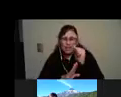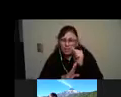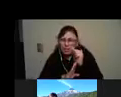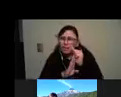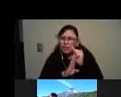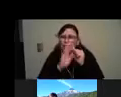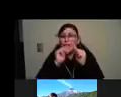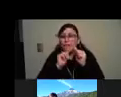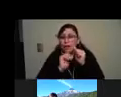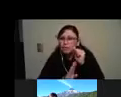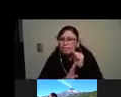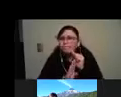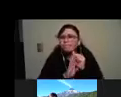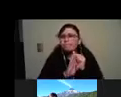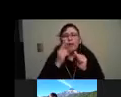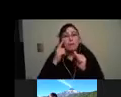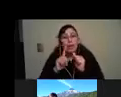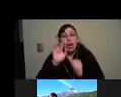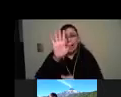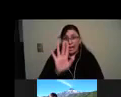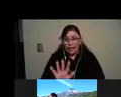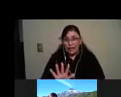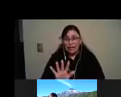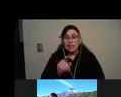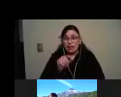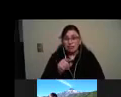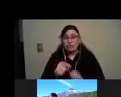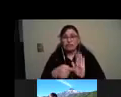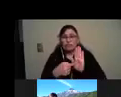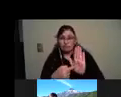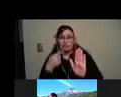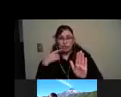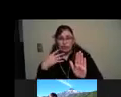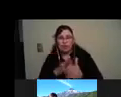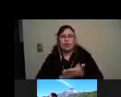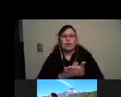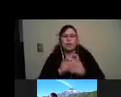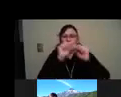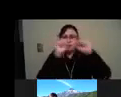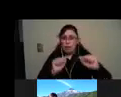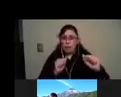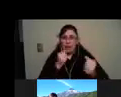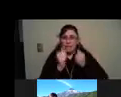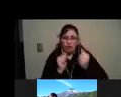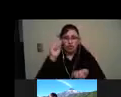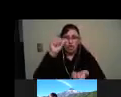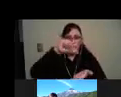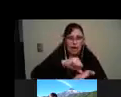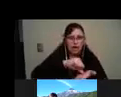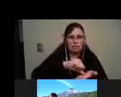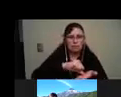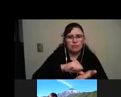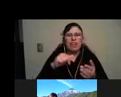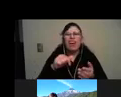algunas características que son importantes destacar ahora. Primero, el sistema nervioso central es más lábil, ¿cierto?